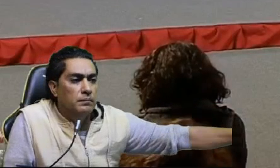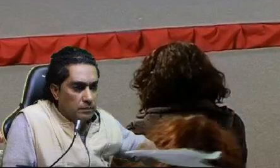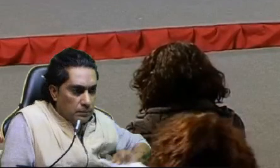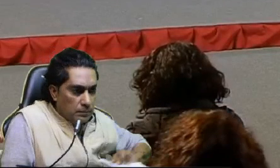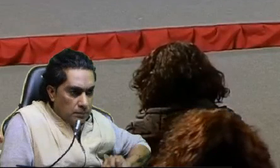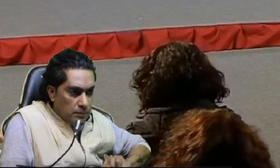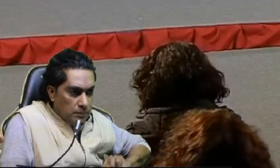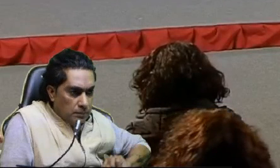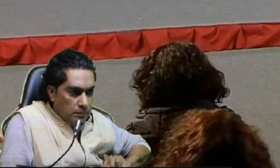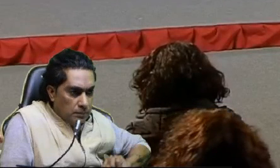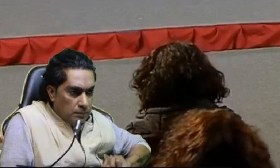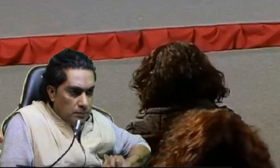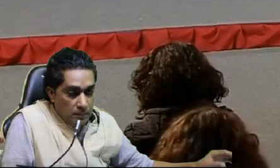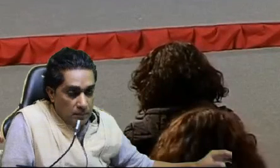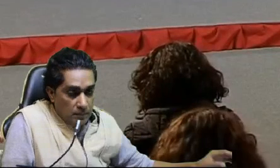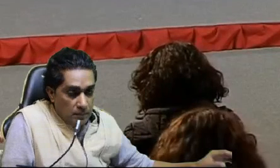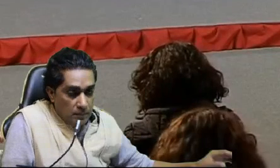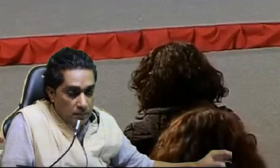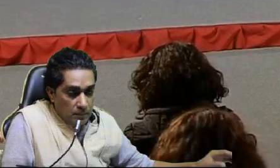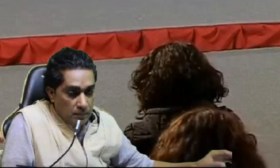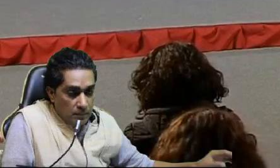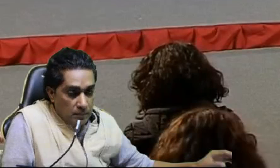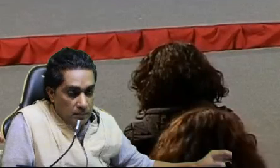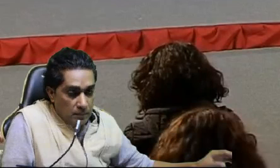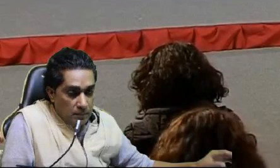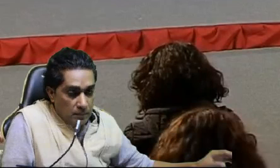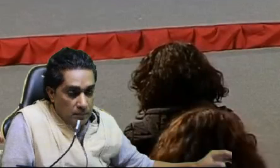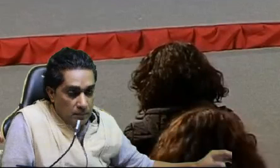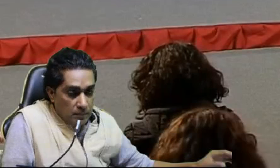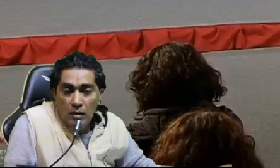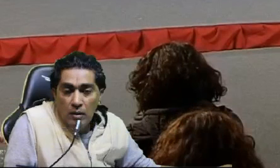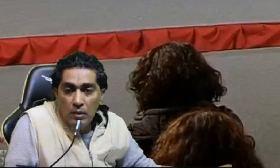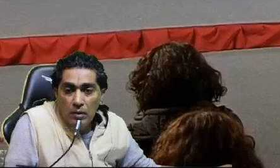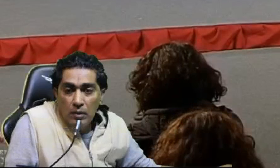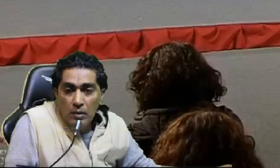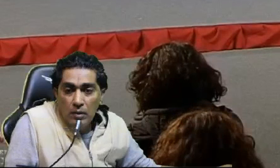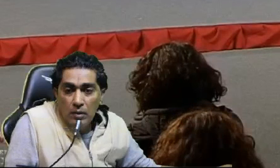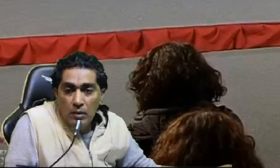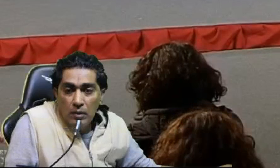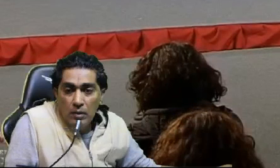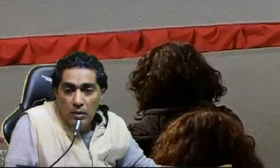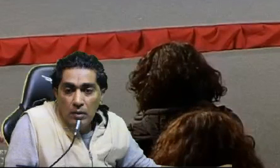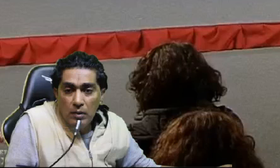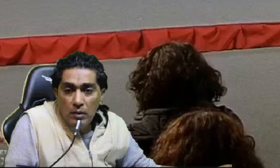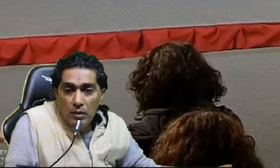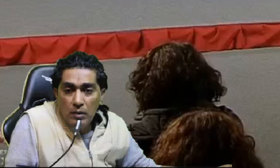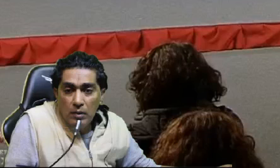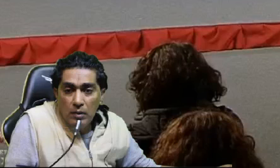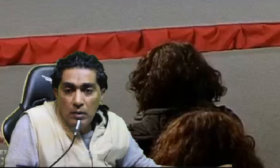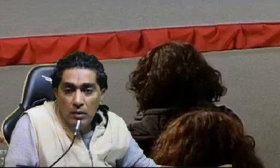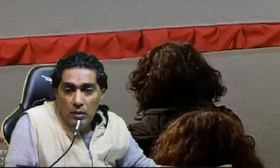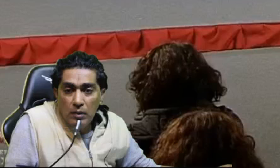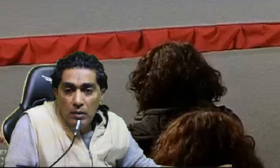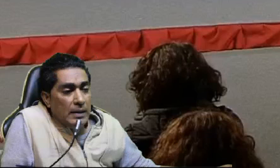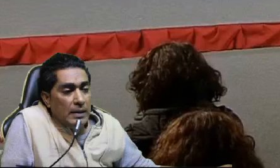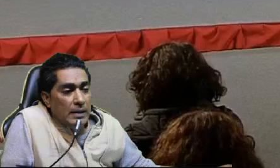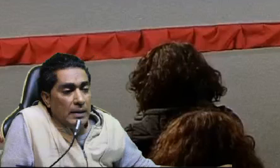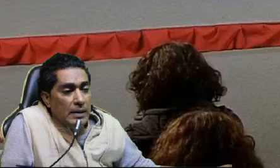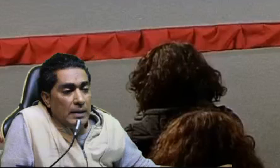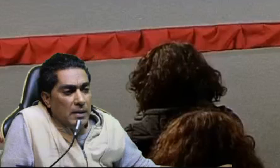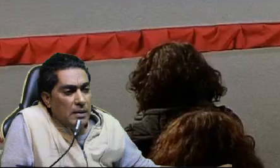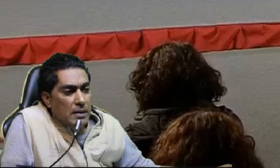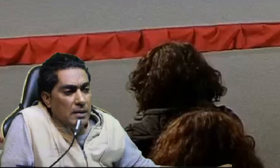La priorización. La priorización juega un papel crucial. Ok, en este fragmento se va a hablar de